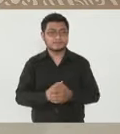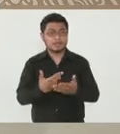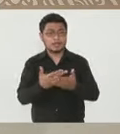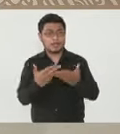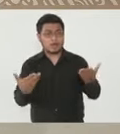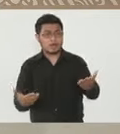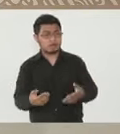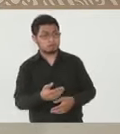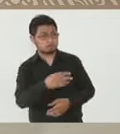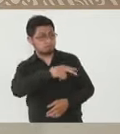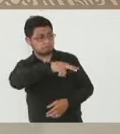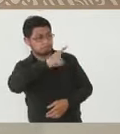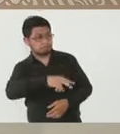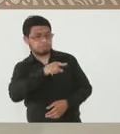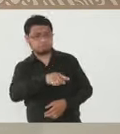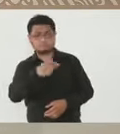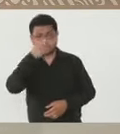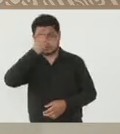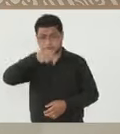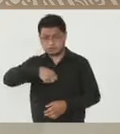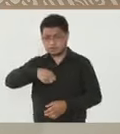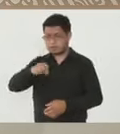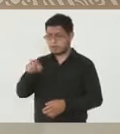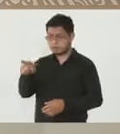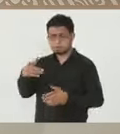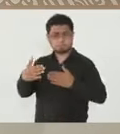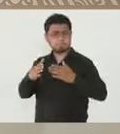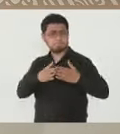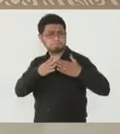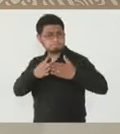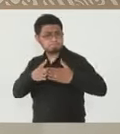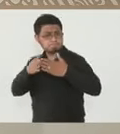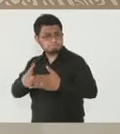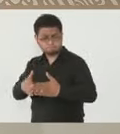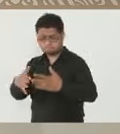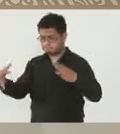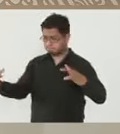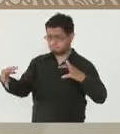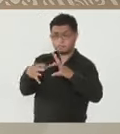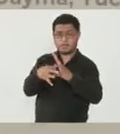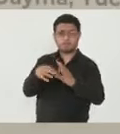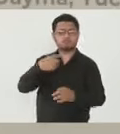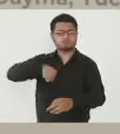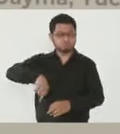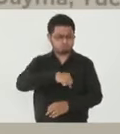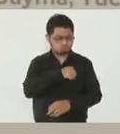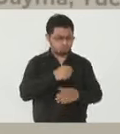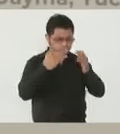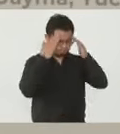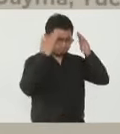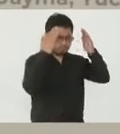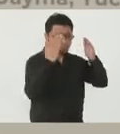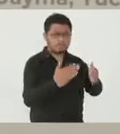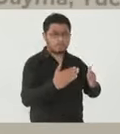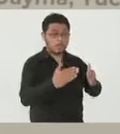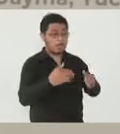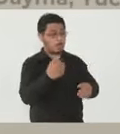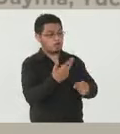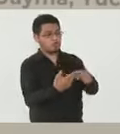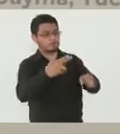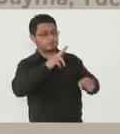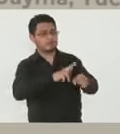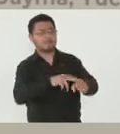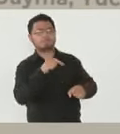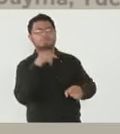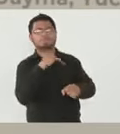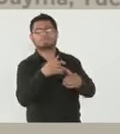coordinada, junto con la Secretaría de Marina, hemos estado trabajando la construcción del Hospital Naval de Yucalpetén,